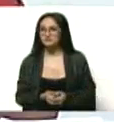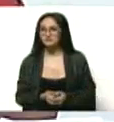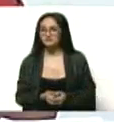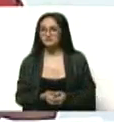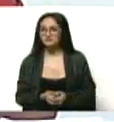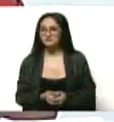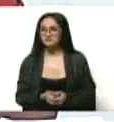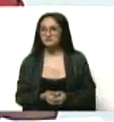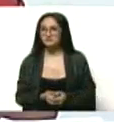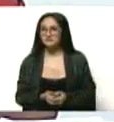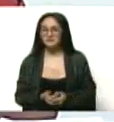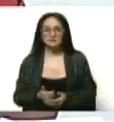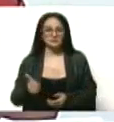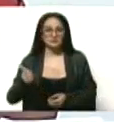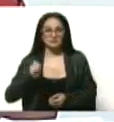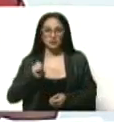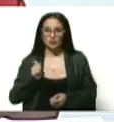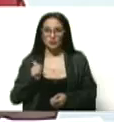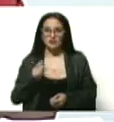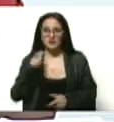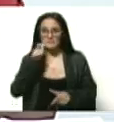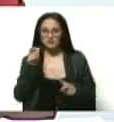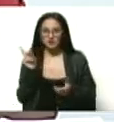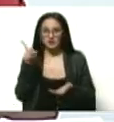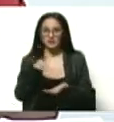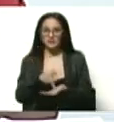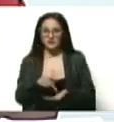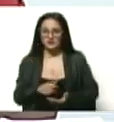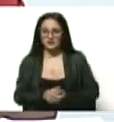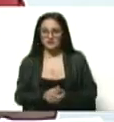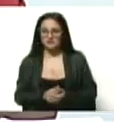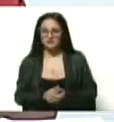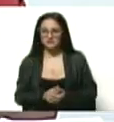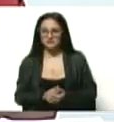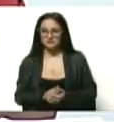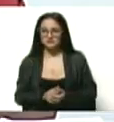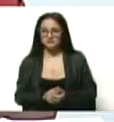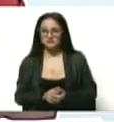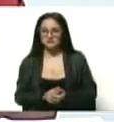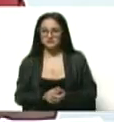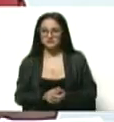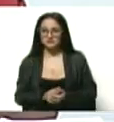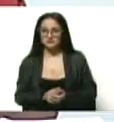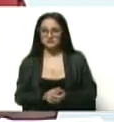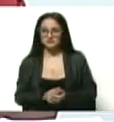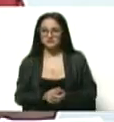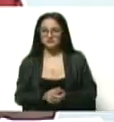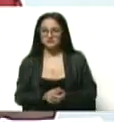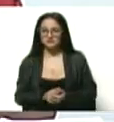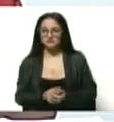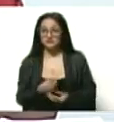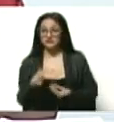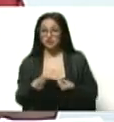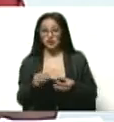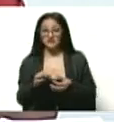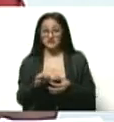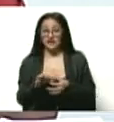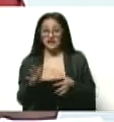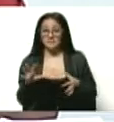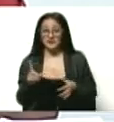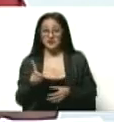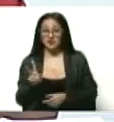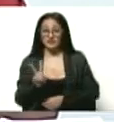Recontraabiertas. Para cualquier ciudadano que regrese y se incorpore. Eso no lo hace enemigo de Venezuela.